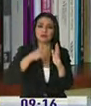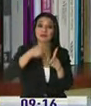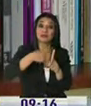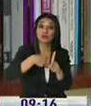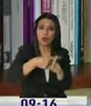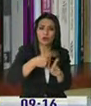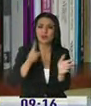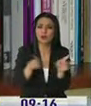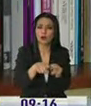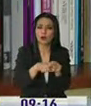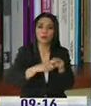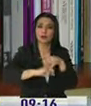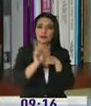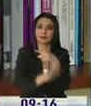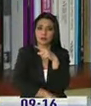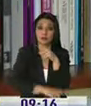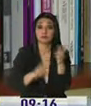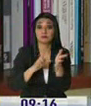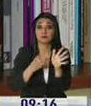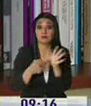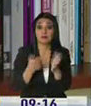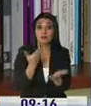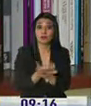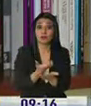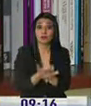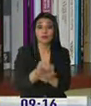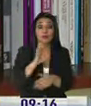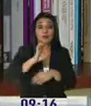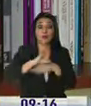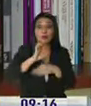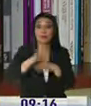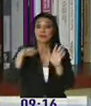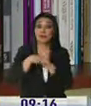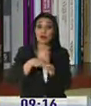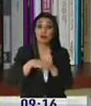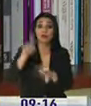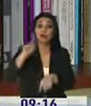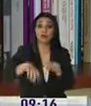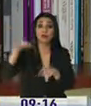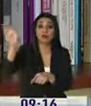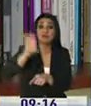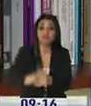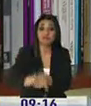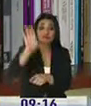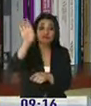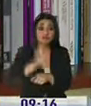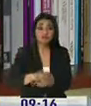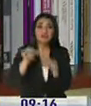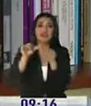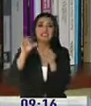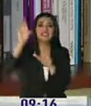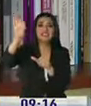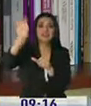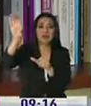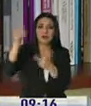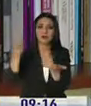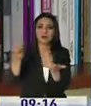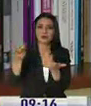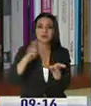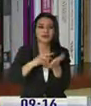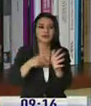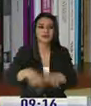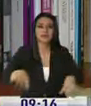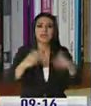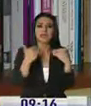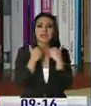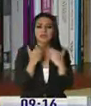que si es que hay un elemento desestabilizador de la economía ecuatoriana, los bancos no puedan acudir a sus reservas porque se van a contaminar con la